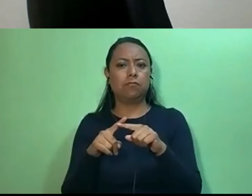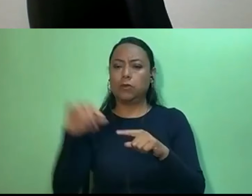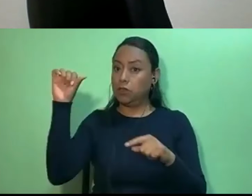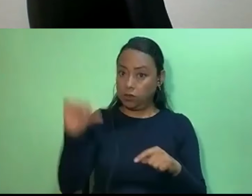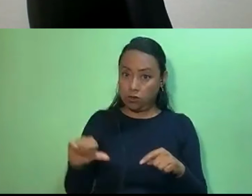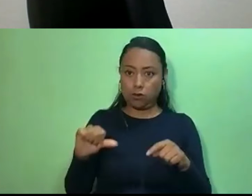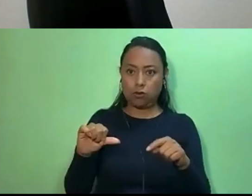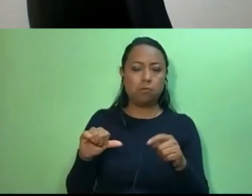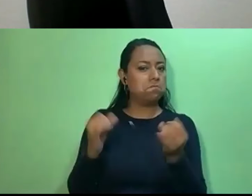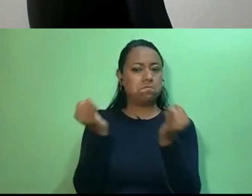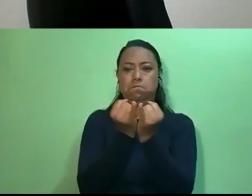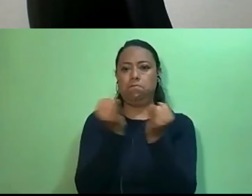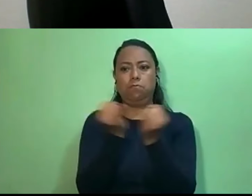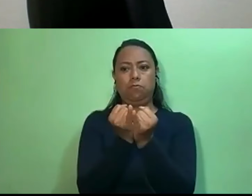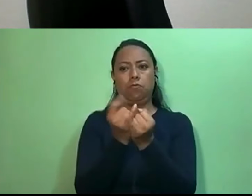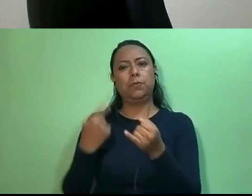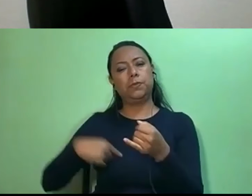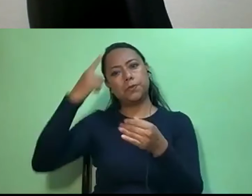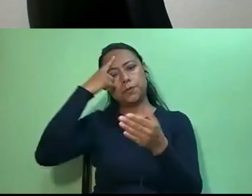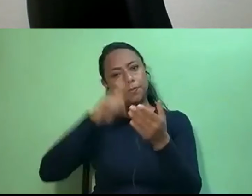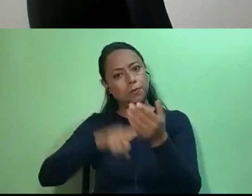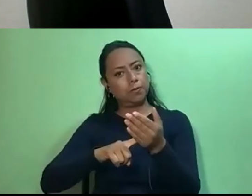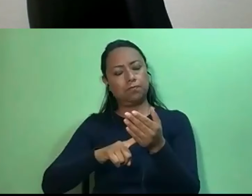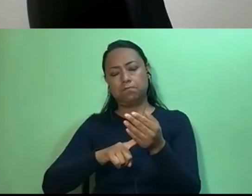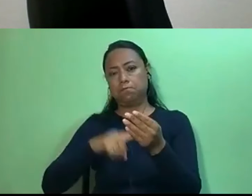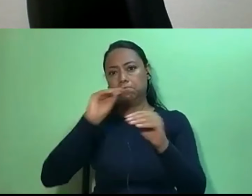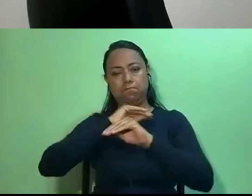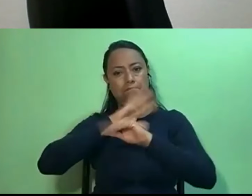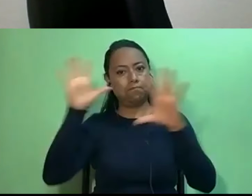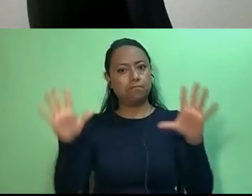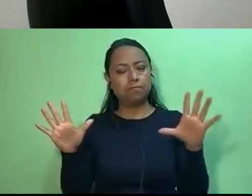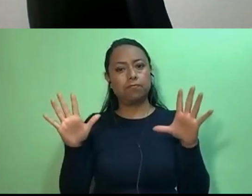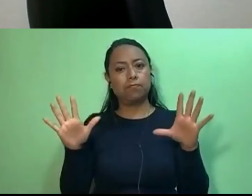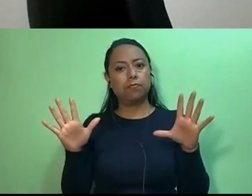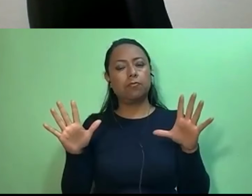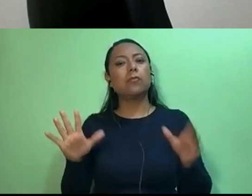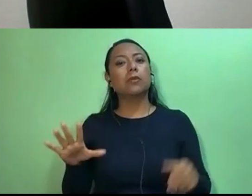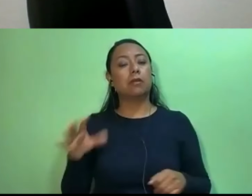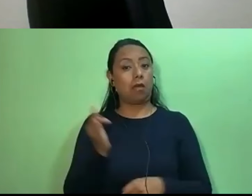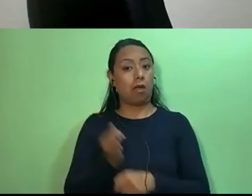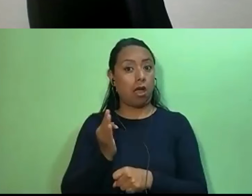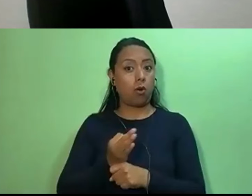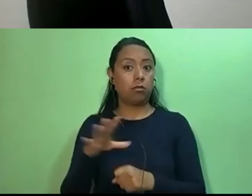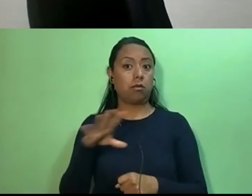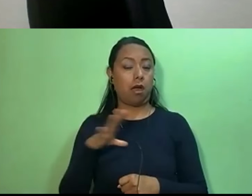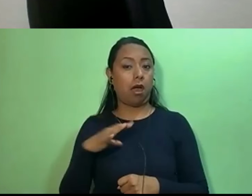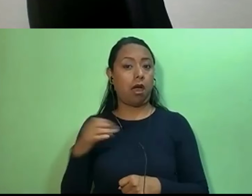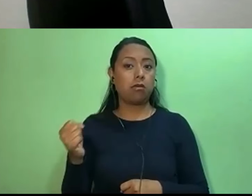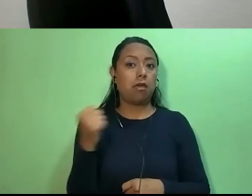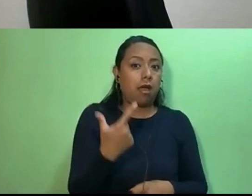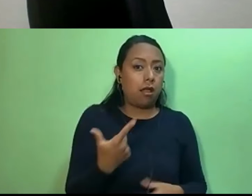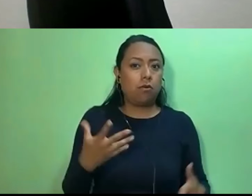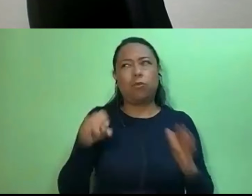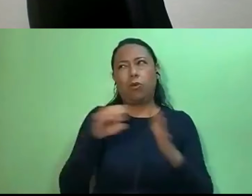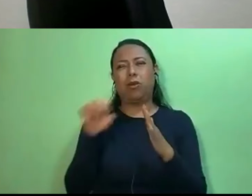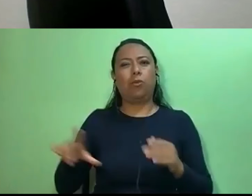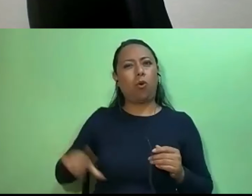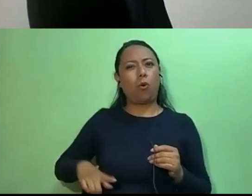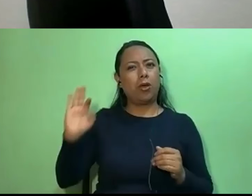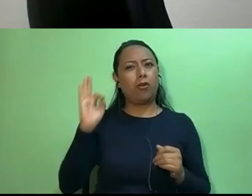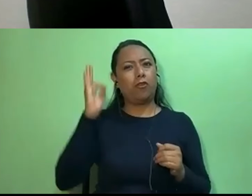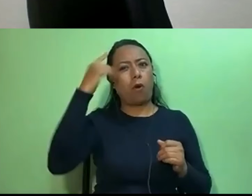excepción. Me parece de manera definitiva y concluyente que no existe una posición por parte del gobierno federal